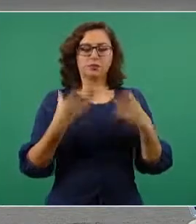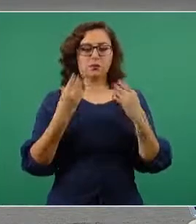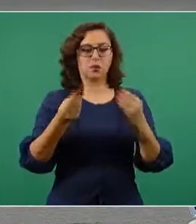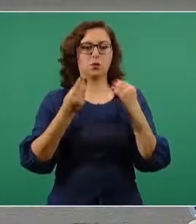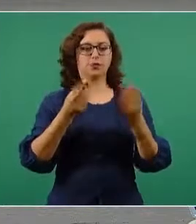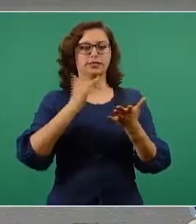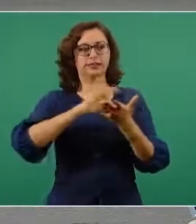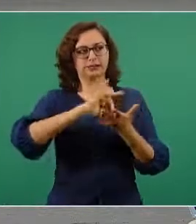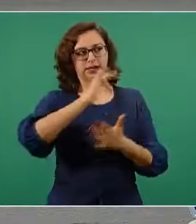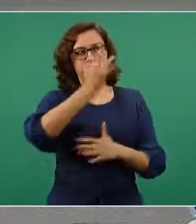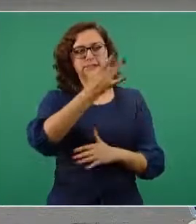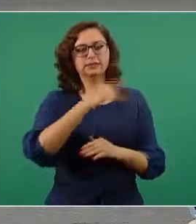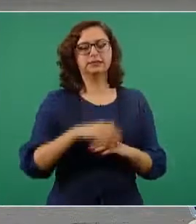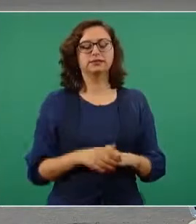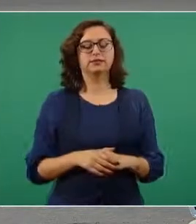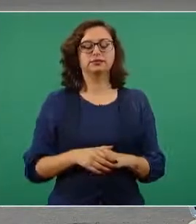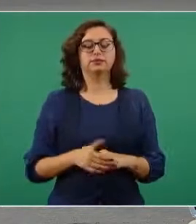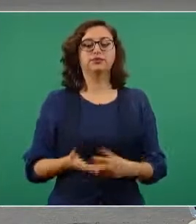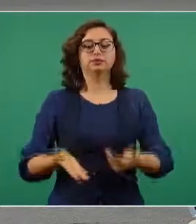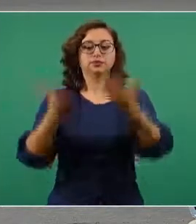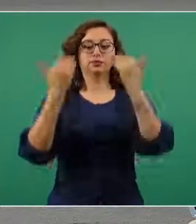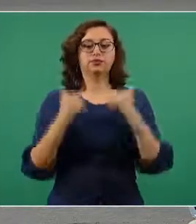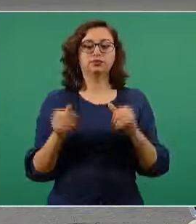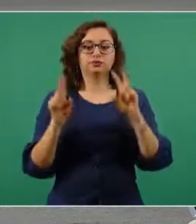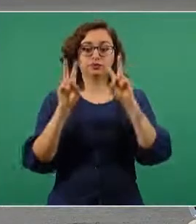paisanos. ¿Por qué no pones lo de empleo